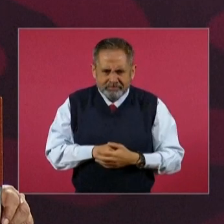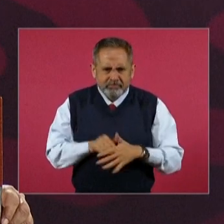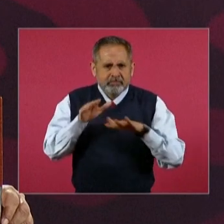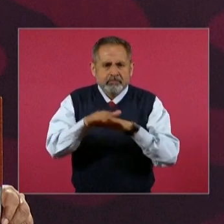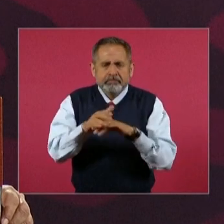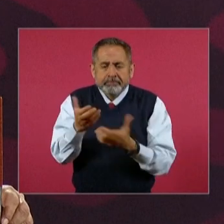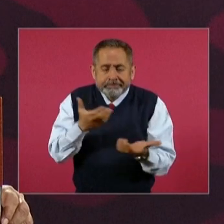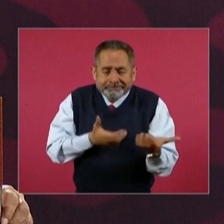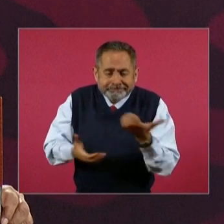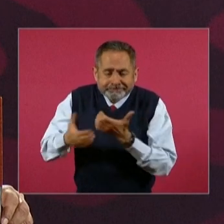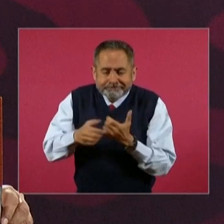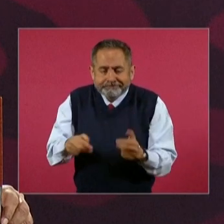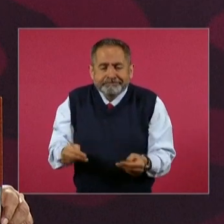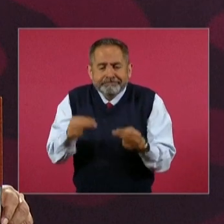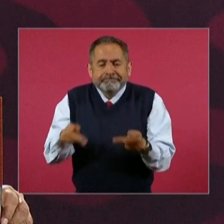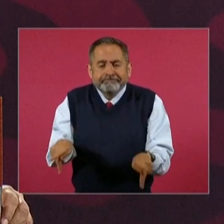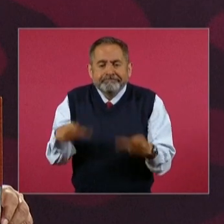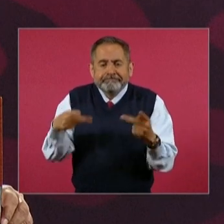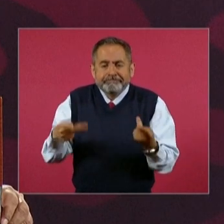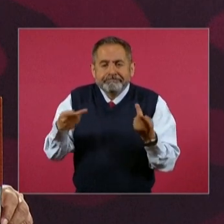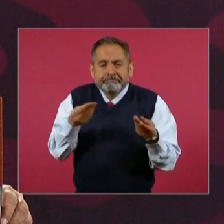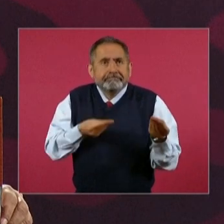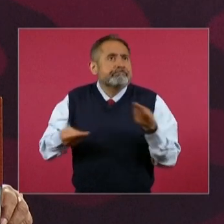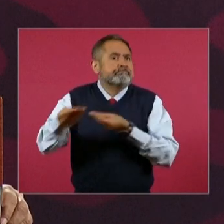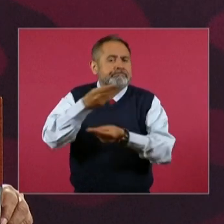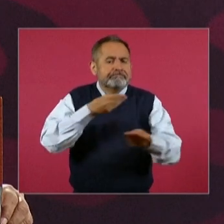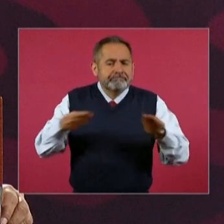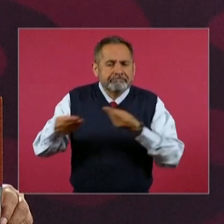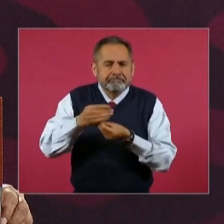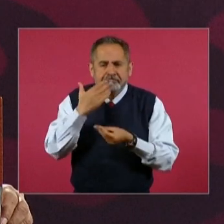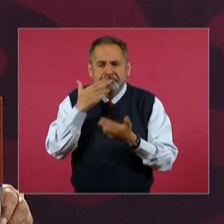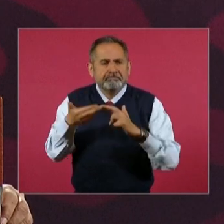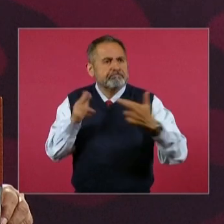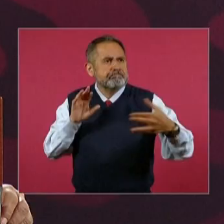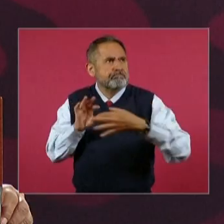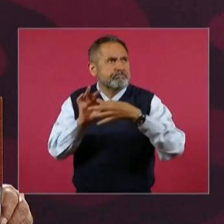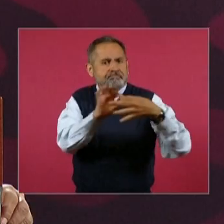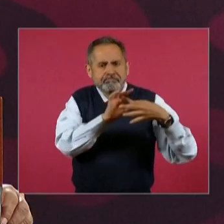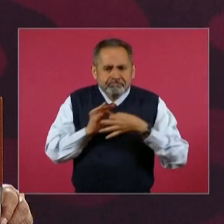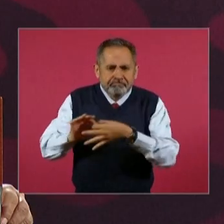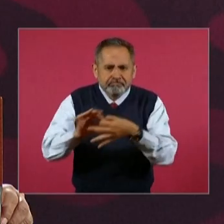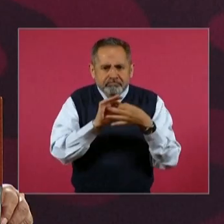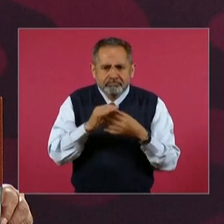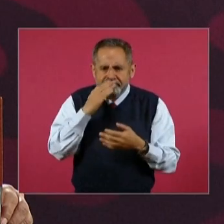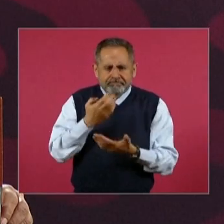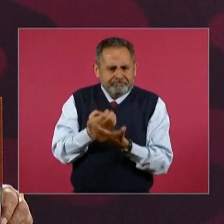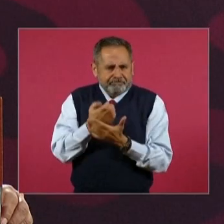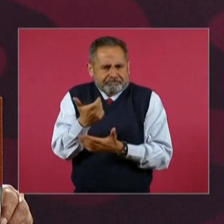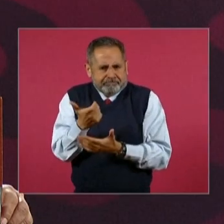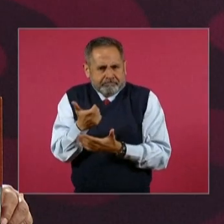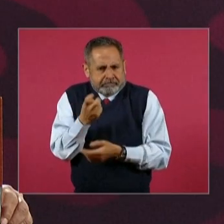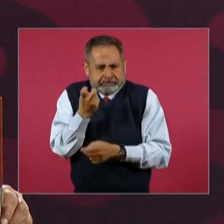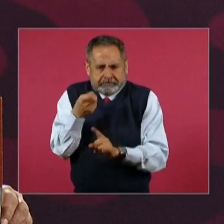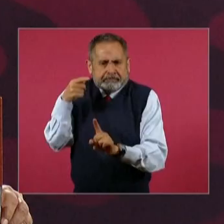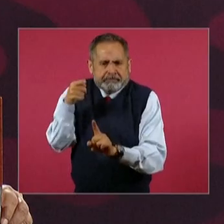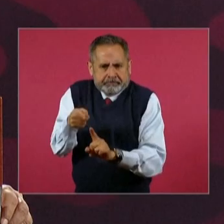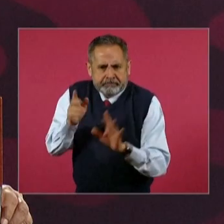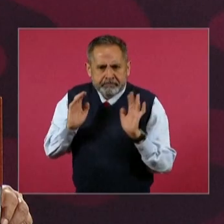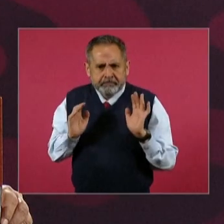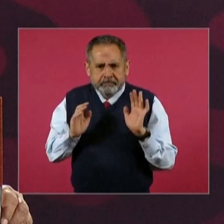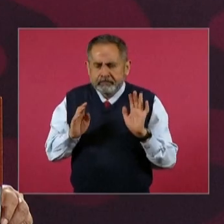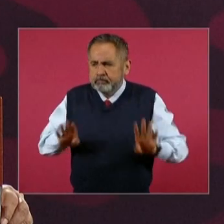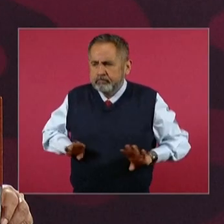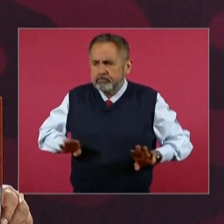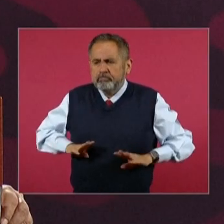es comercial es para tener una muy buena relación económica comercial que nos